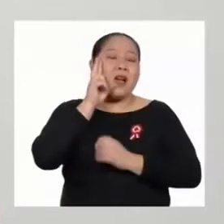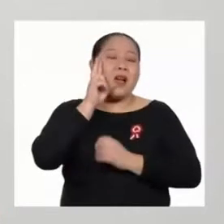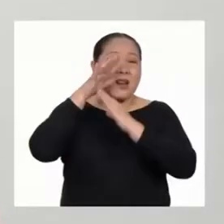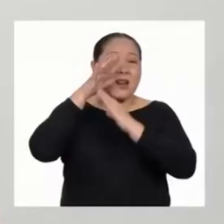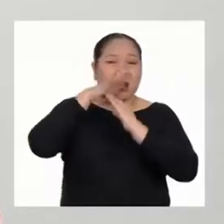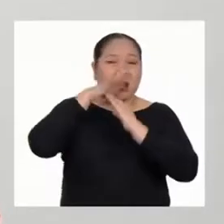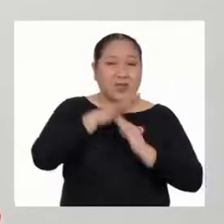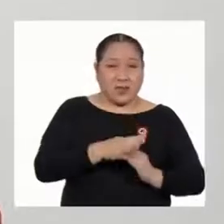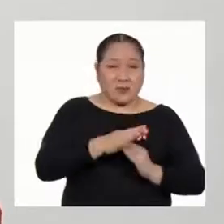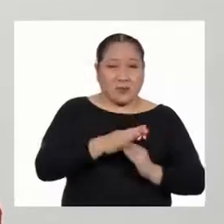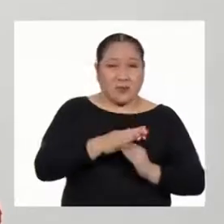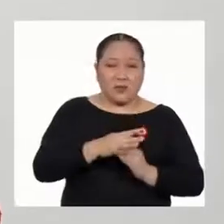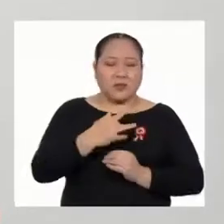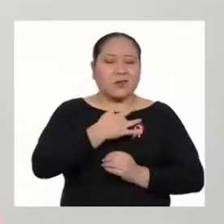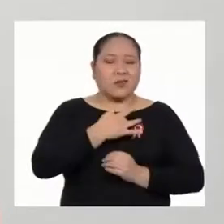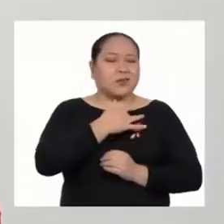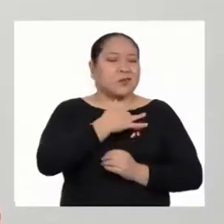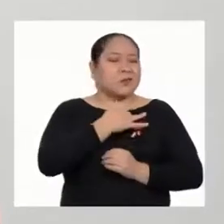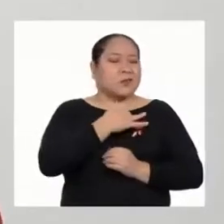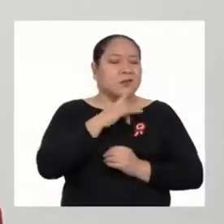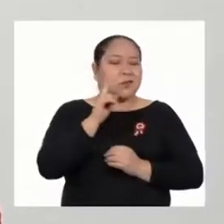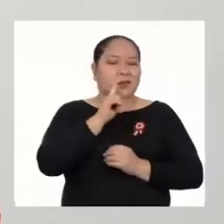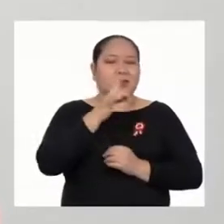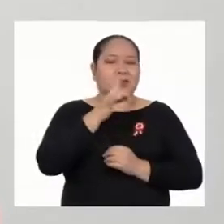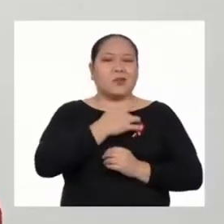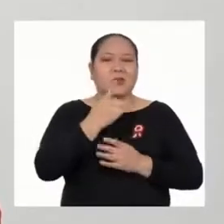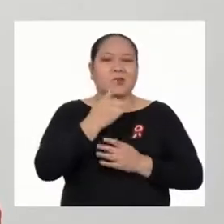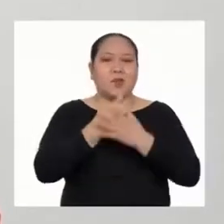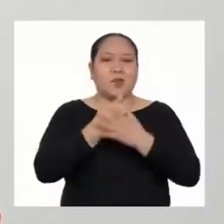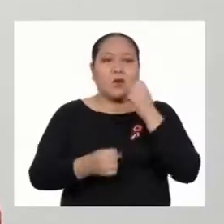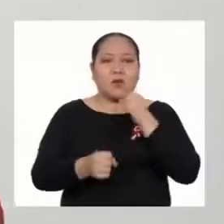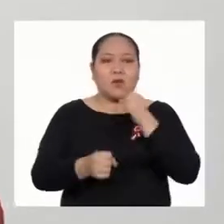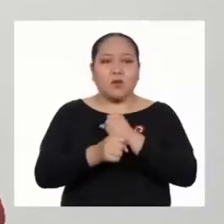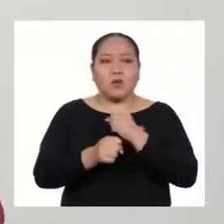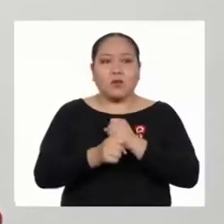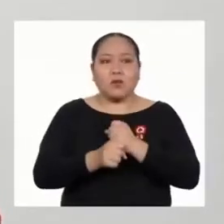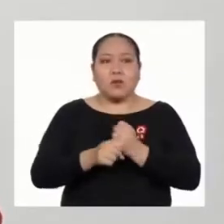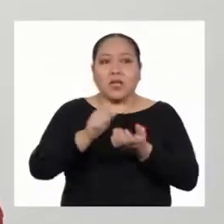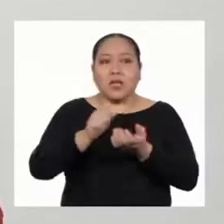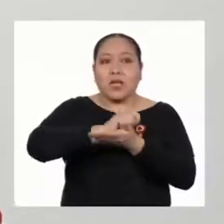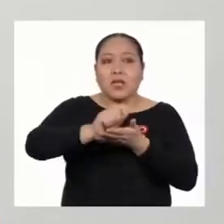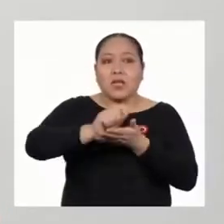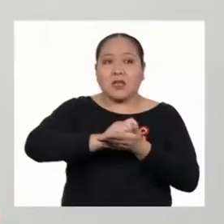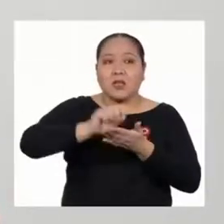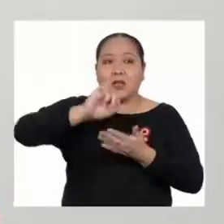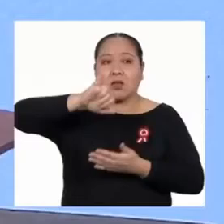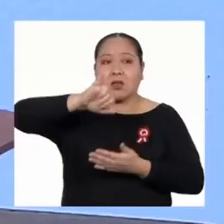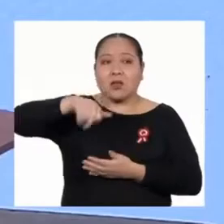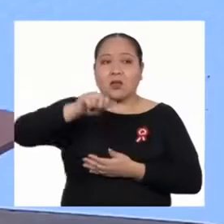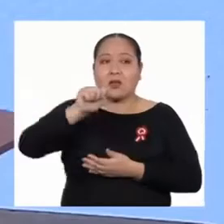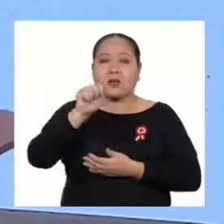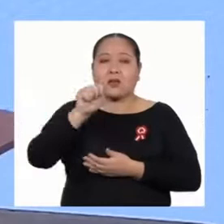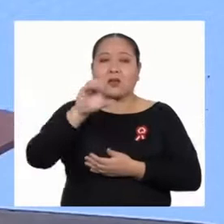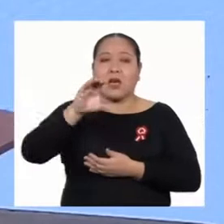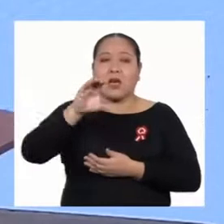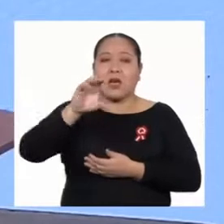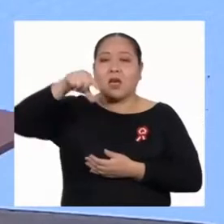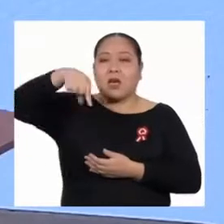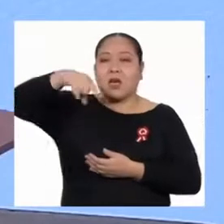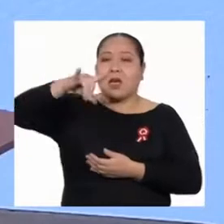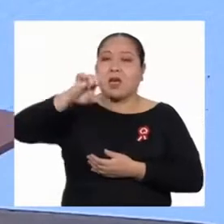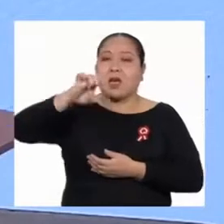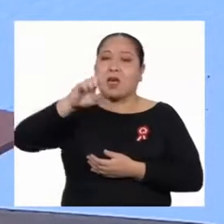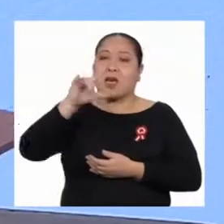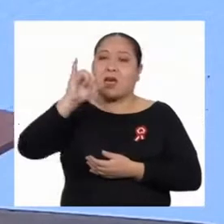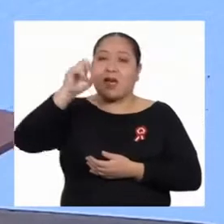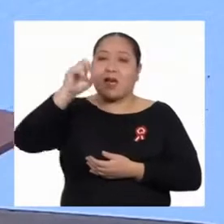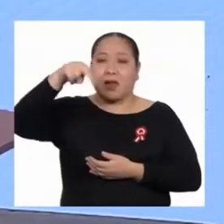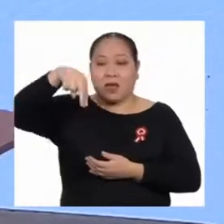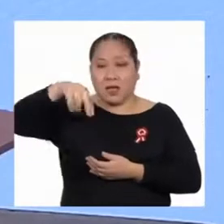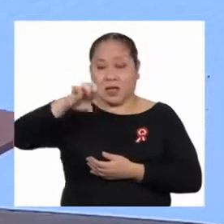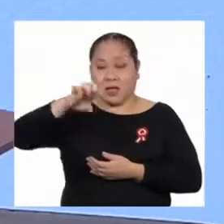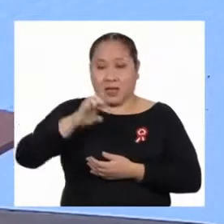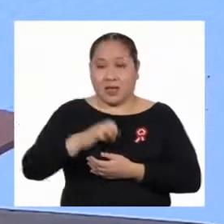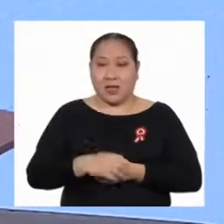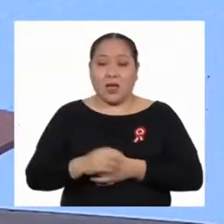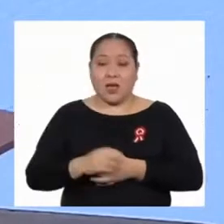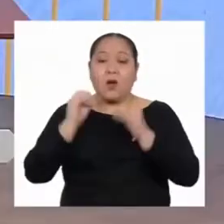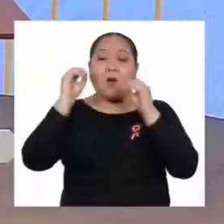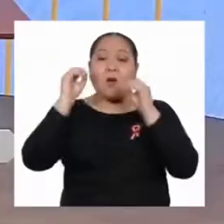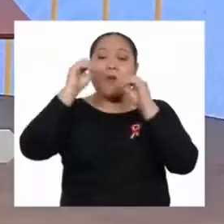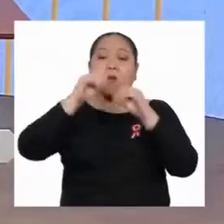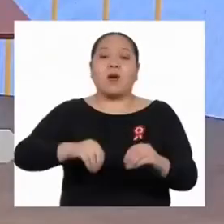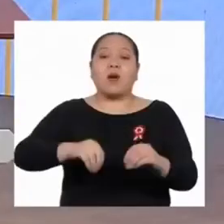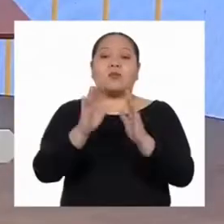en uno mismo, de la autora Jacqueline Fox, y publicado en el diario El País. Profesora